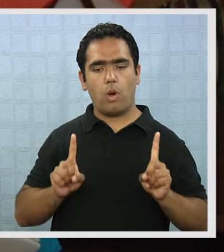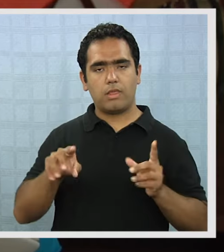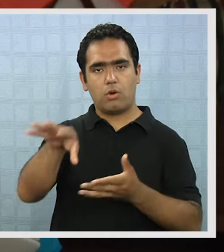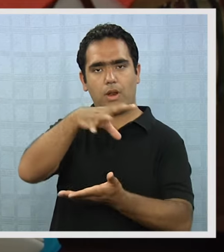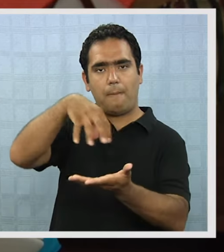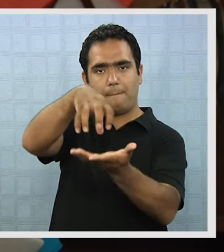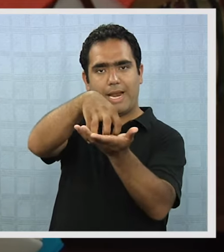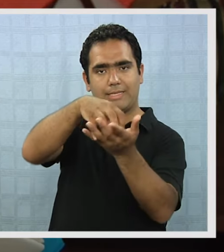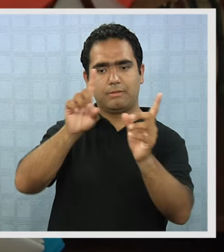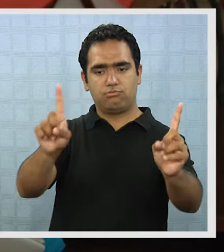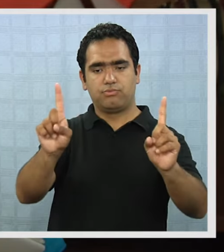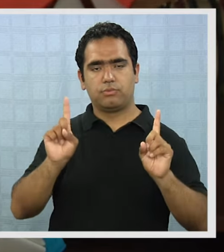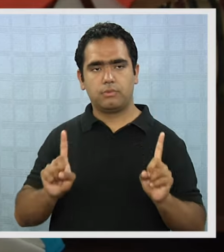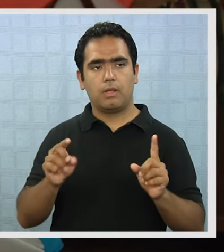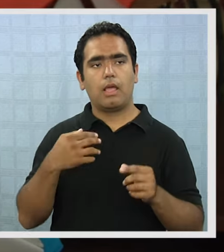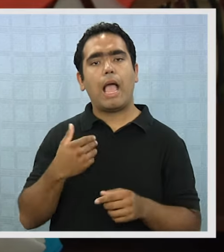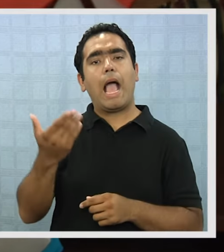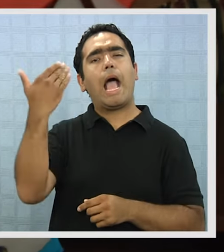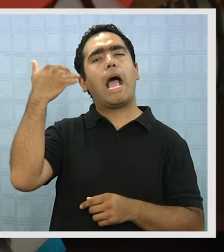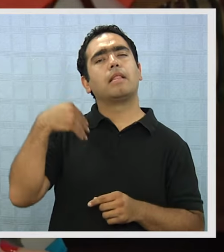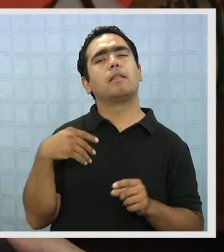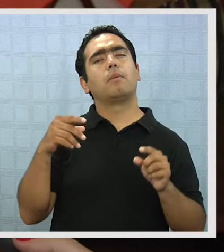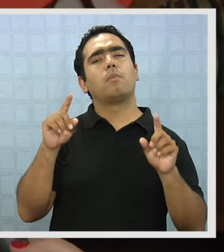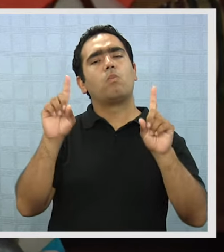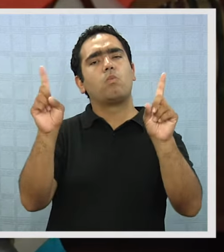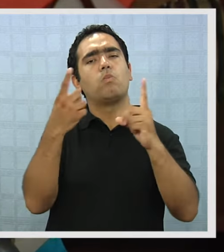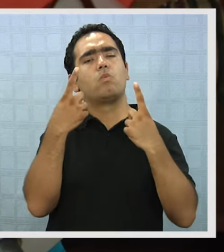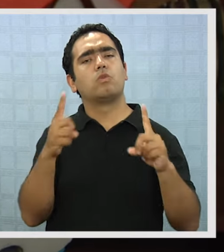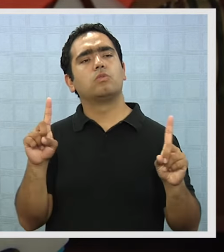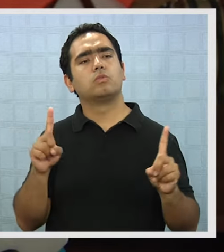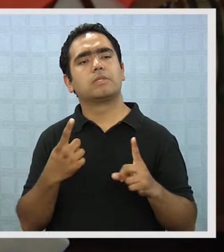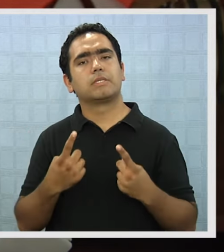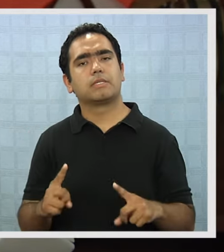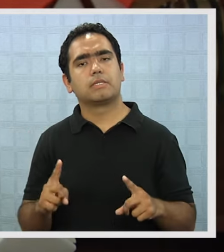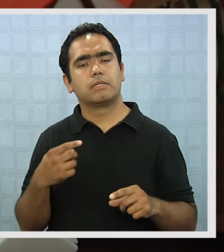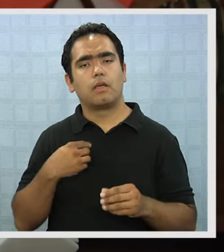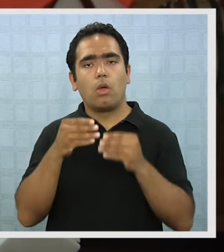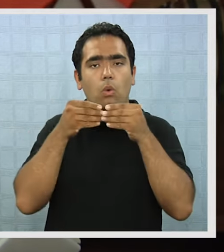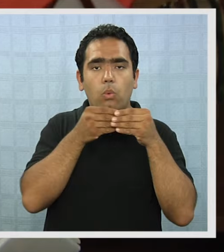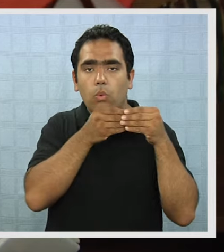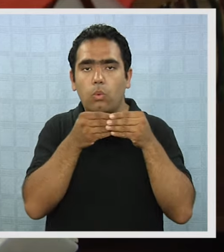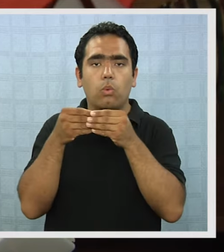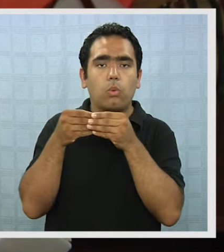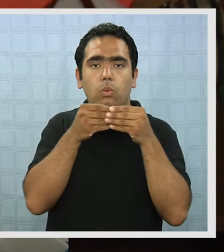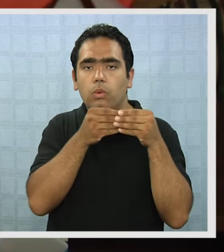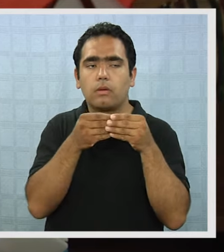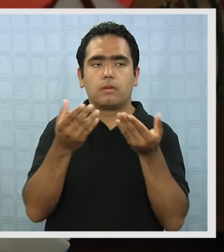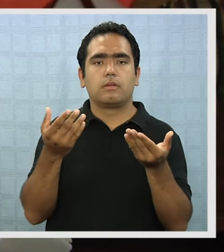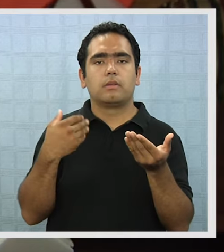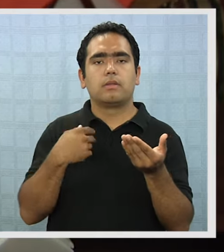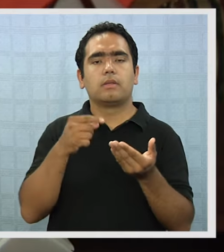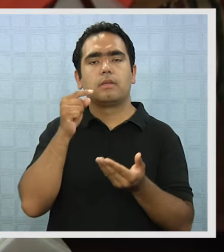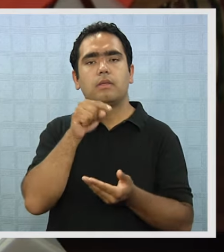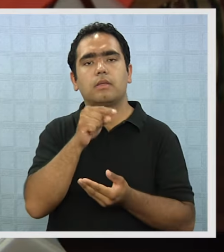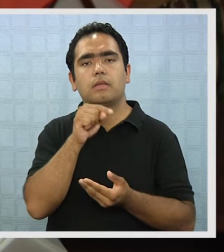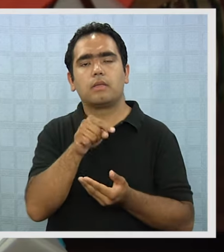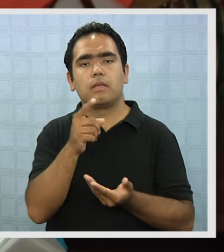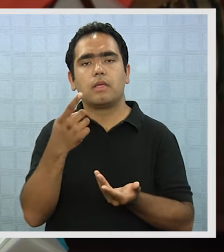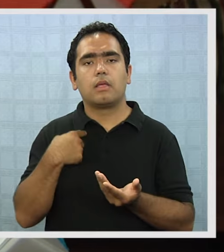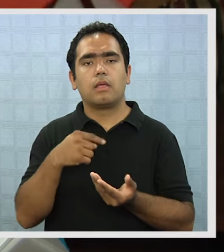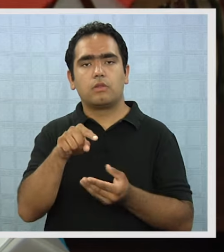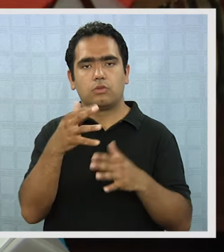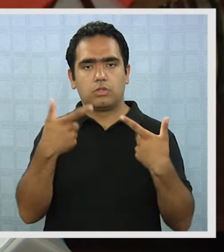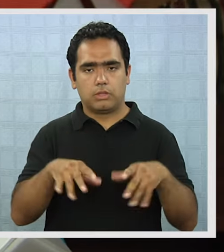la plaza. Entonces los músicos anteriormente han salido, que los músicos que usan, que son zampoña o sicus, como le llamamos nosotros,